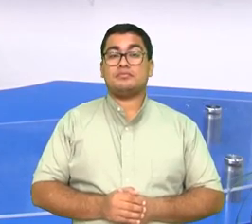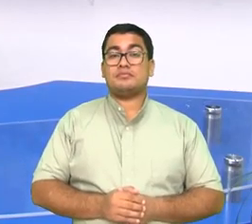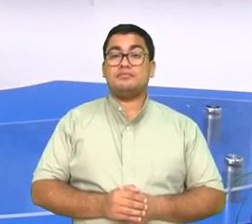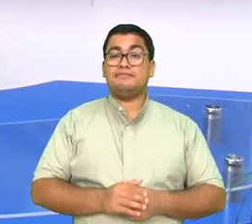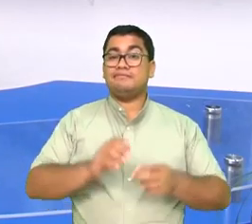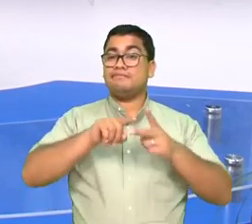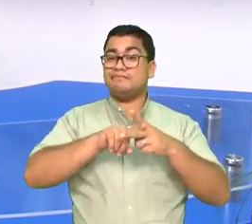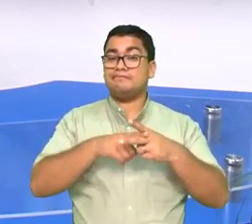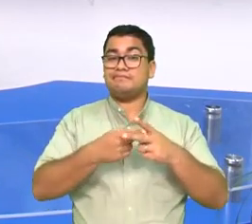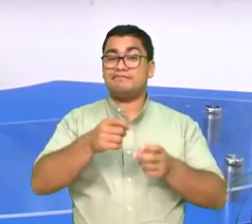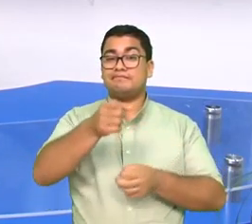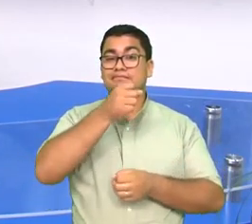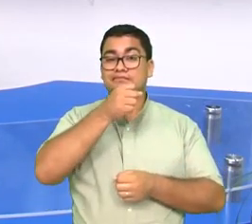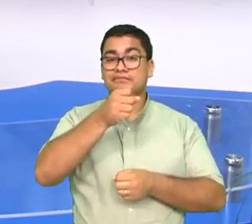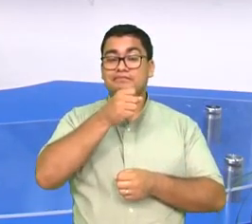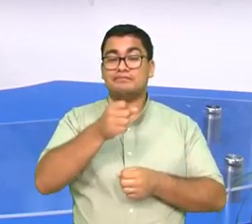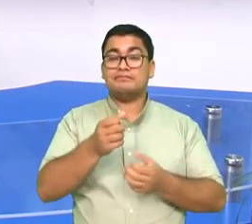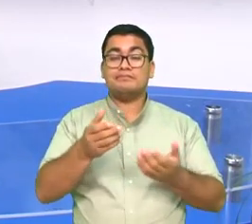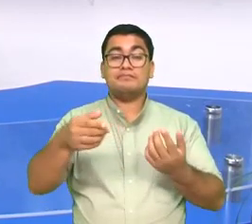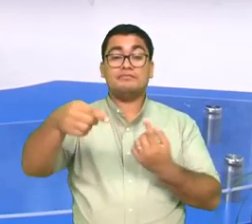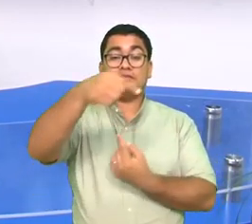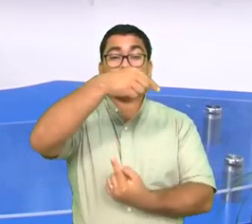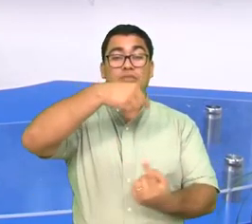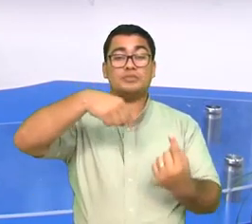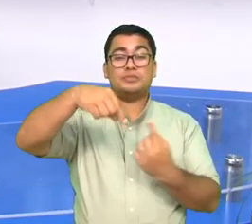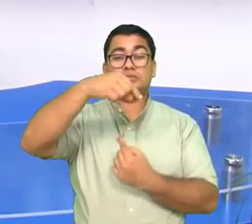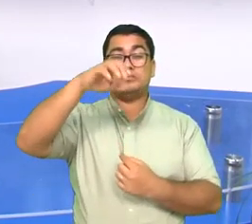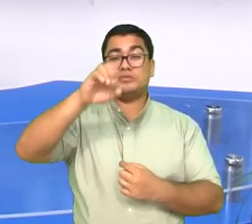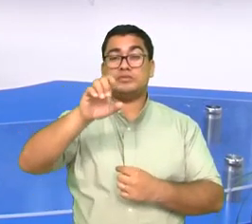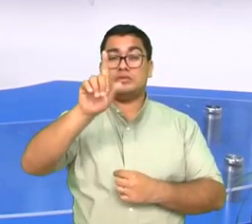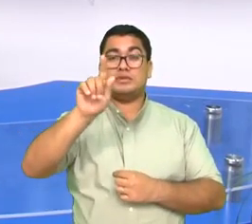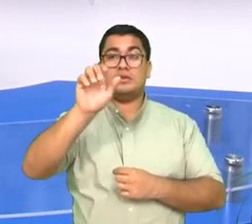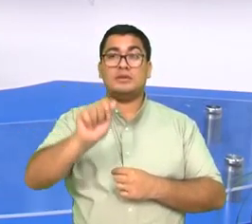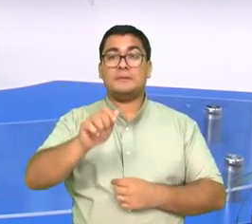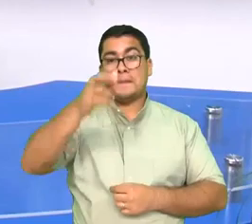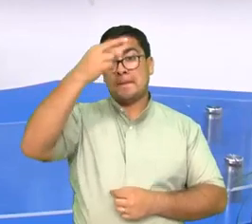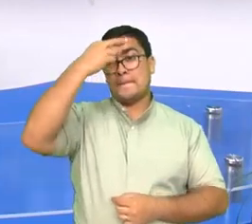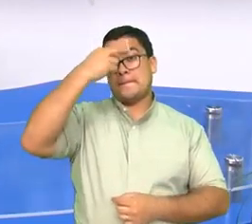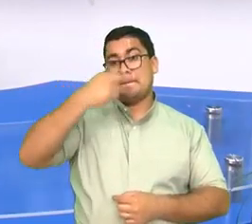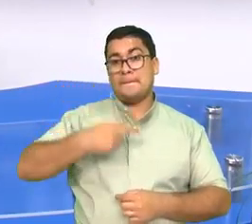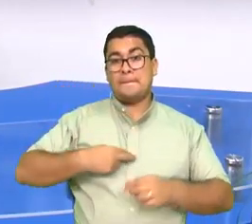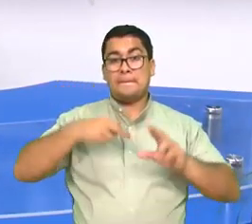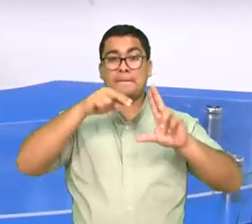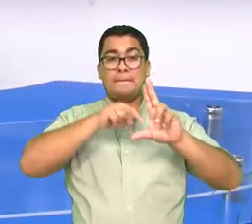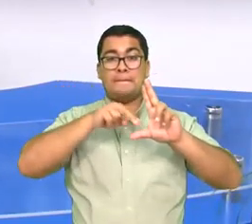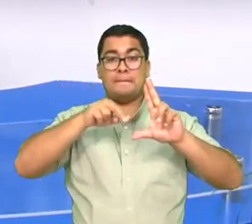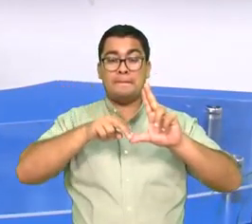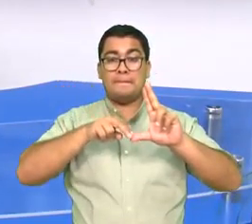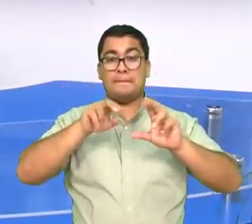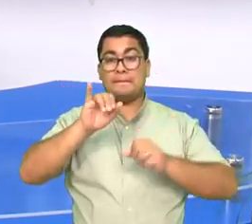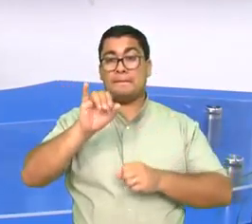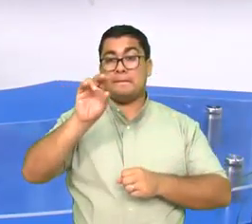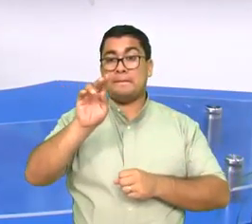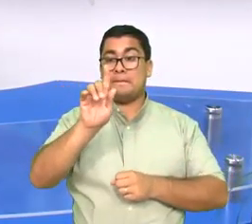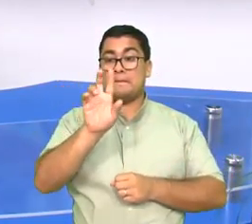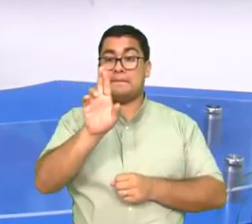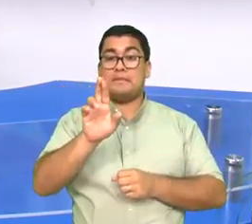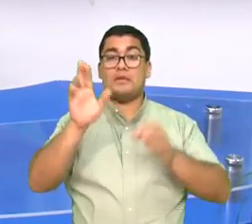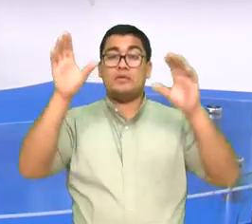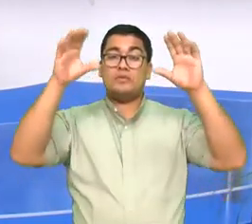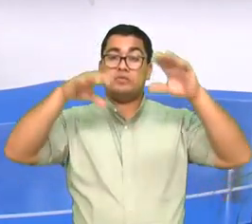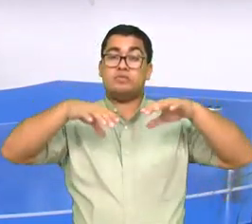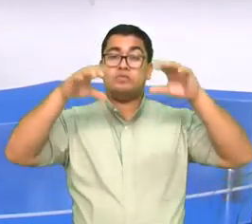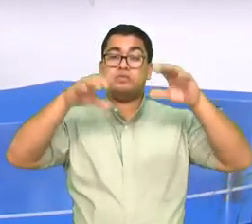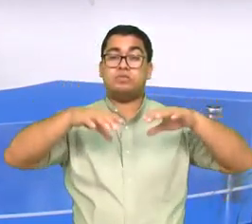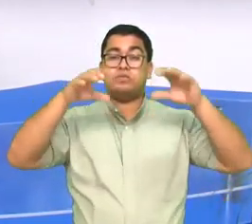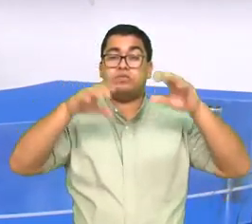Iniciamos con las informaciones y tras el paso del huracán ETA, las autoridades del SINAPRED de INETER pronostican un incremento de lluvias en